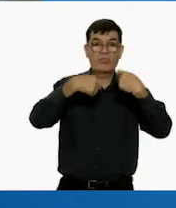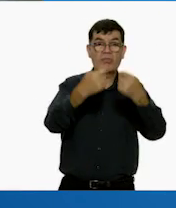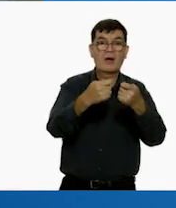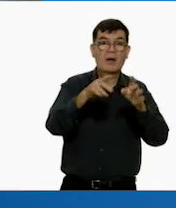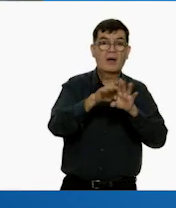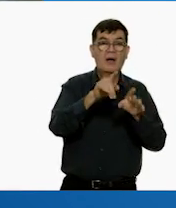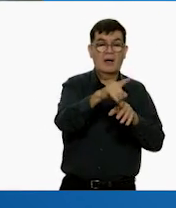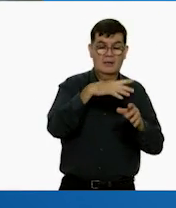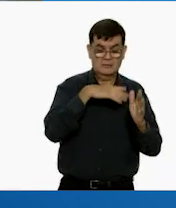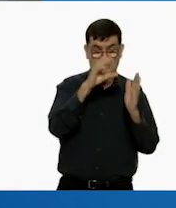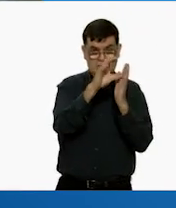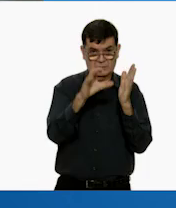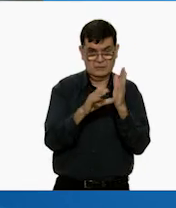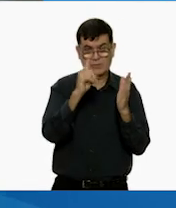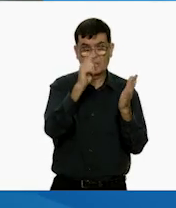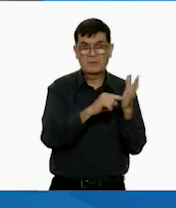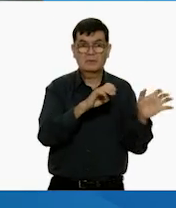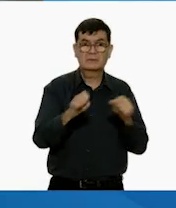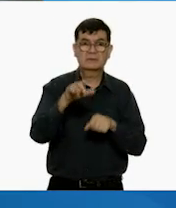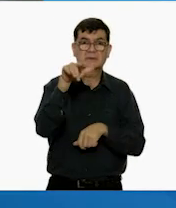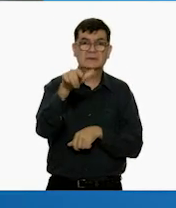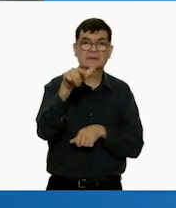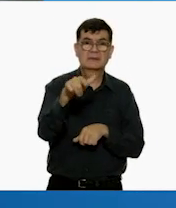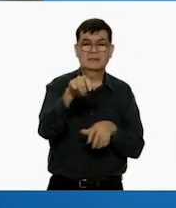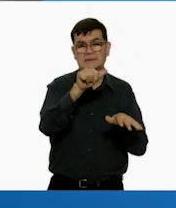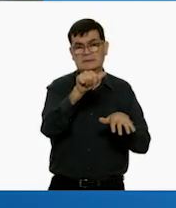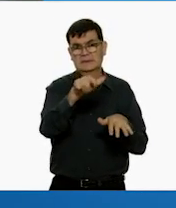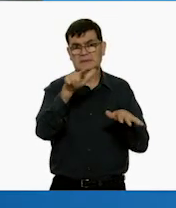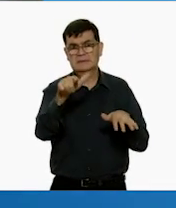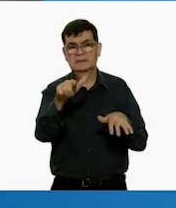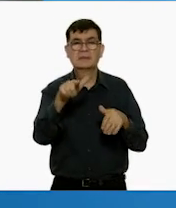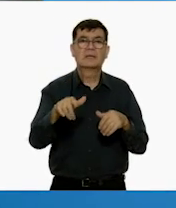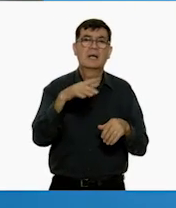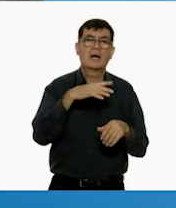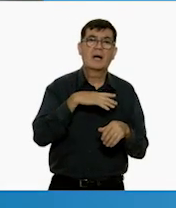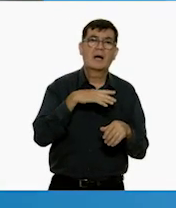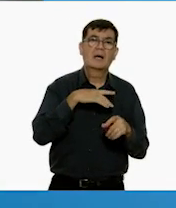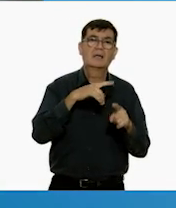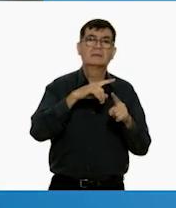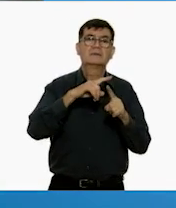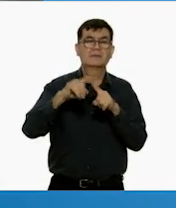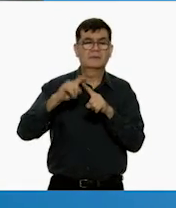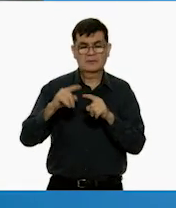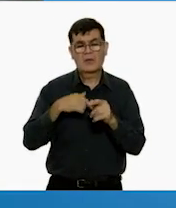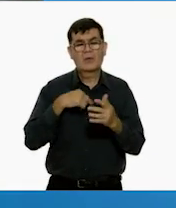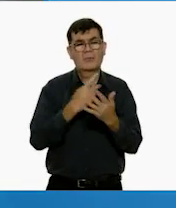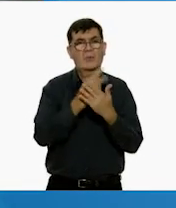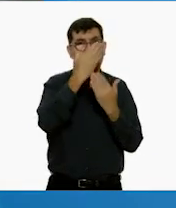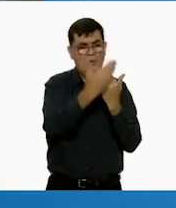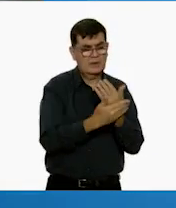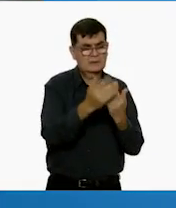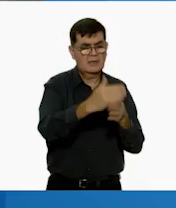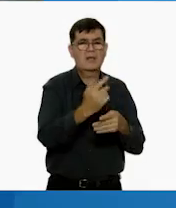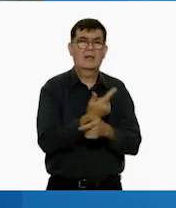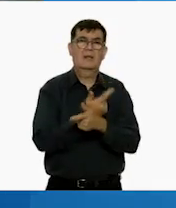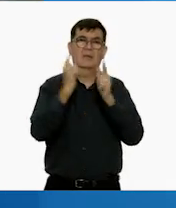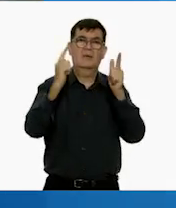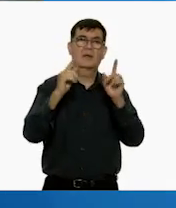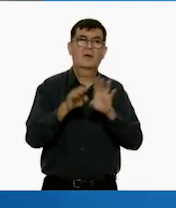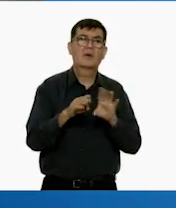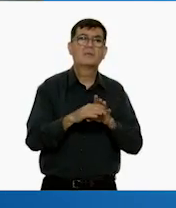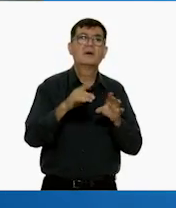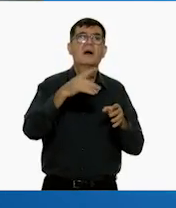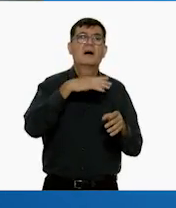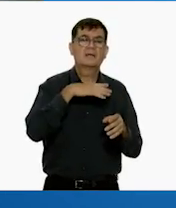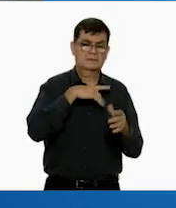al Congreso Constituyente en 1916-17, él mantiene esta propuesta liberal que se queda